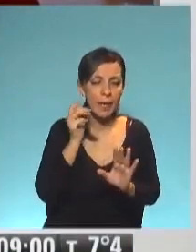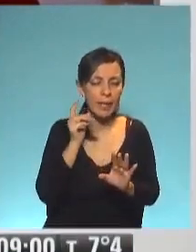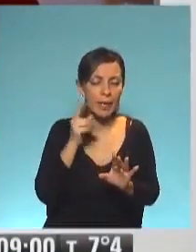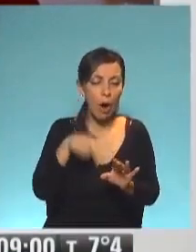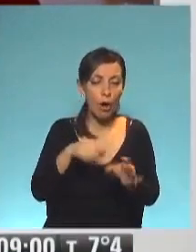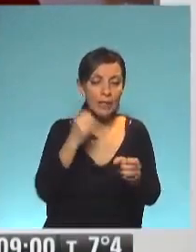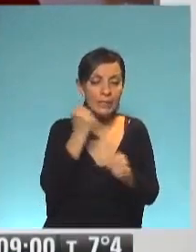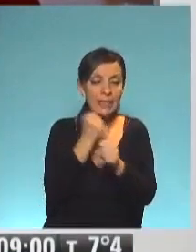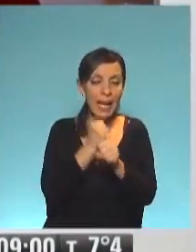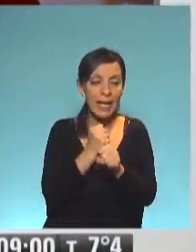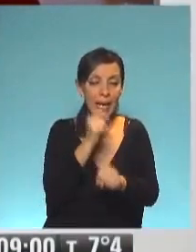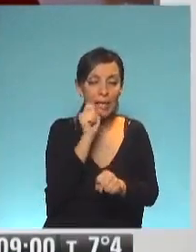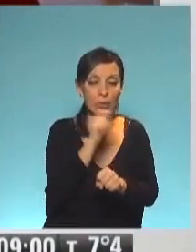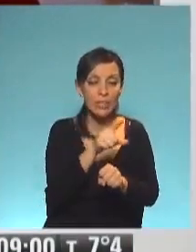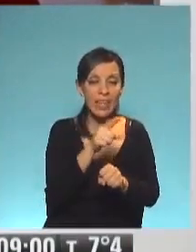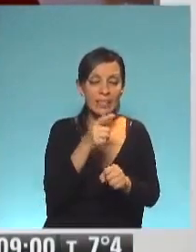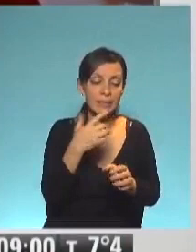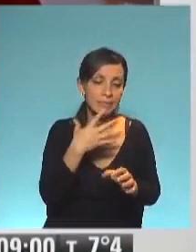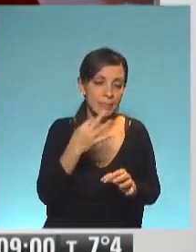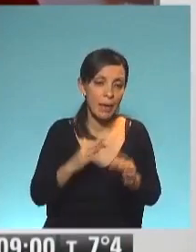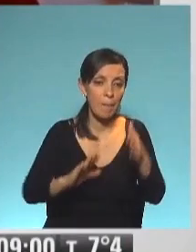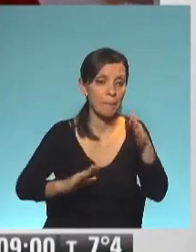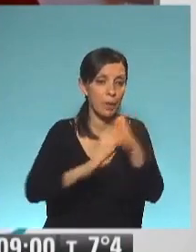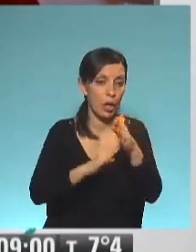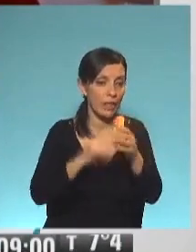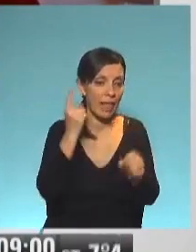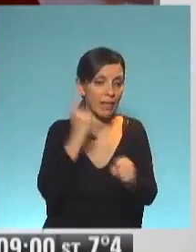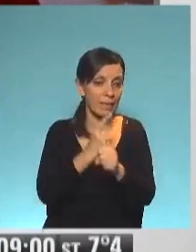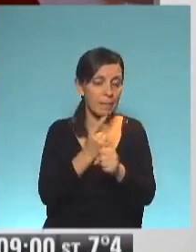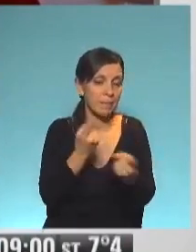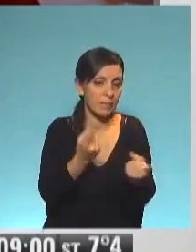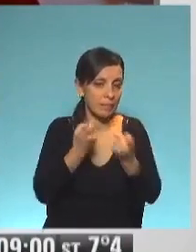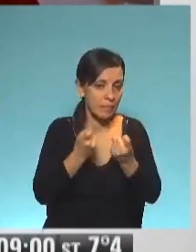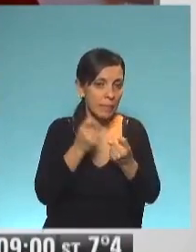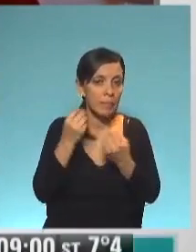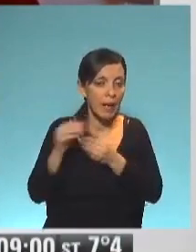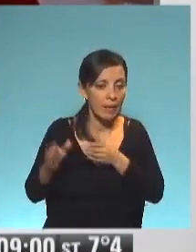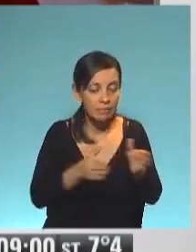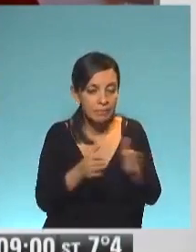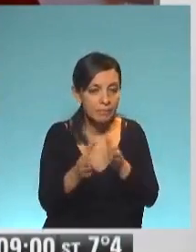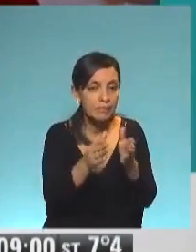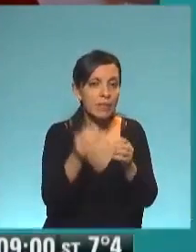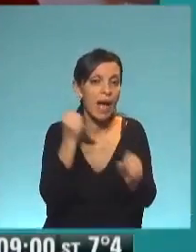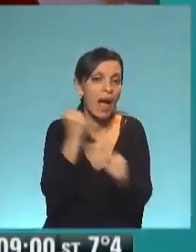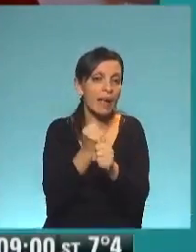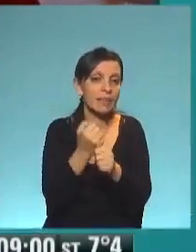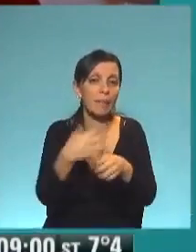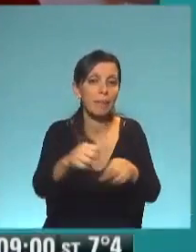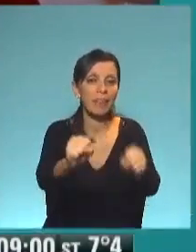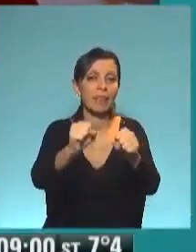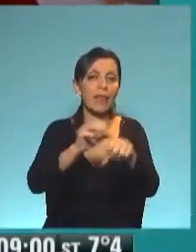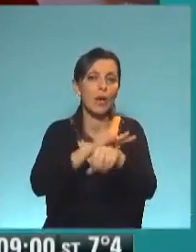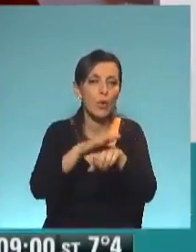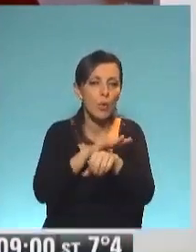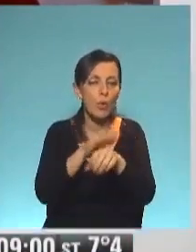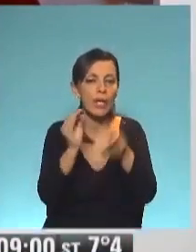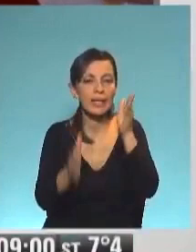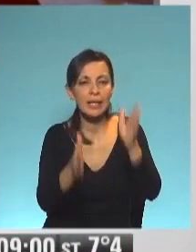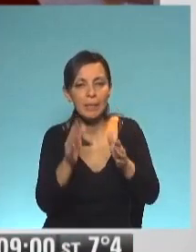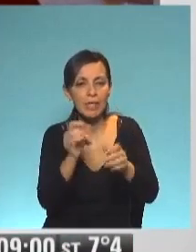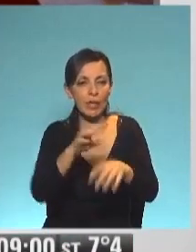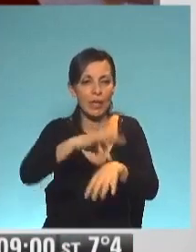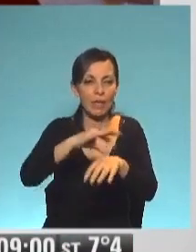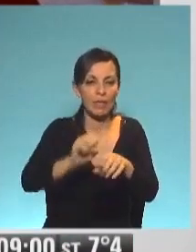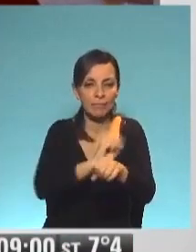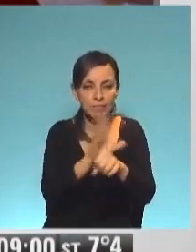es prioritaria y esencial para que podamos encontrar ese camino hacia la cura o hacia el abordaje de esta enfermedad que, por